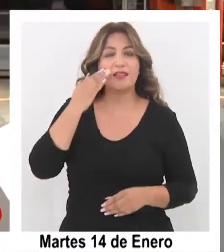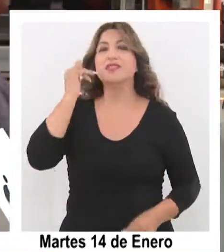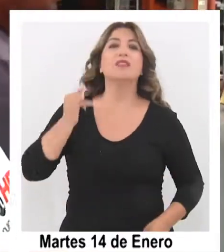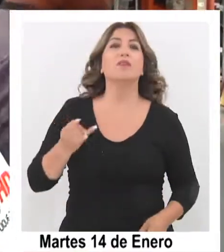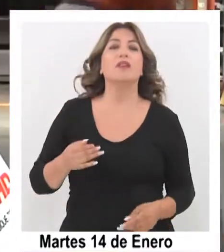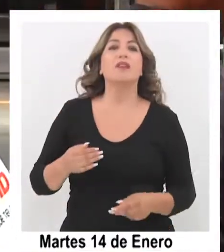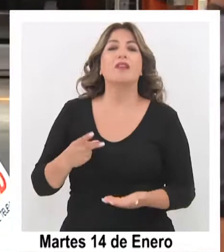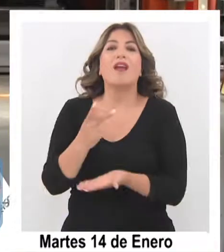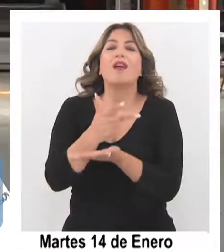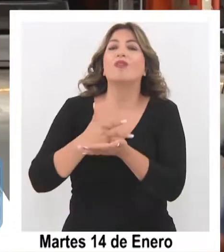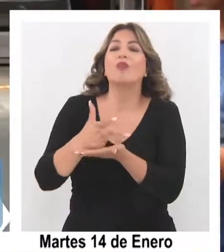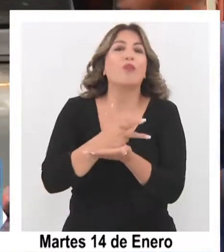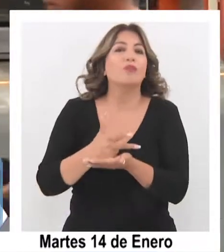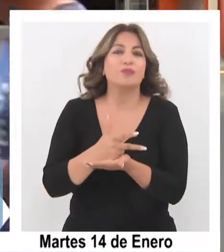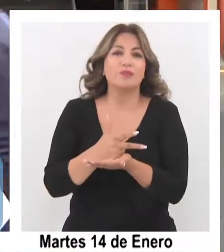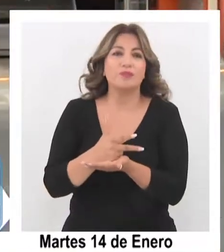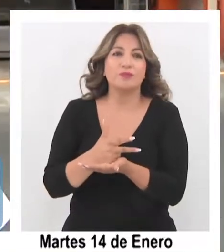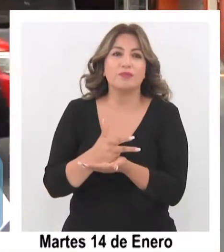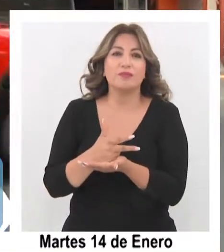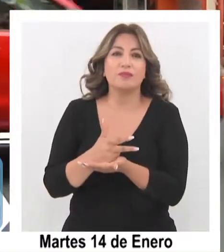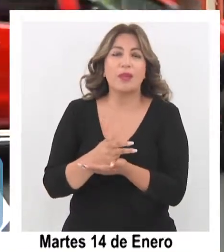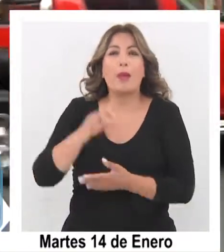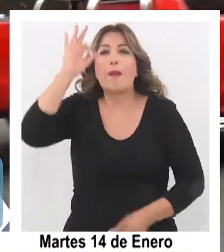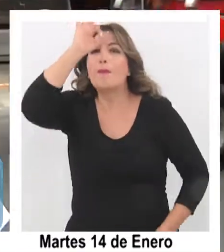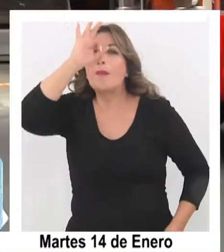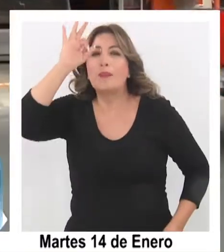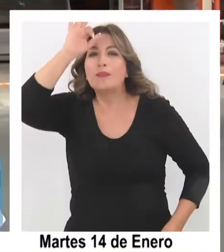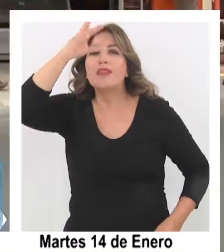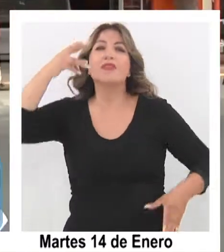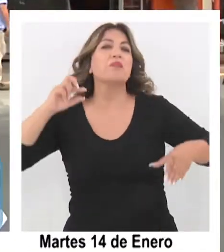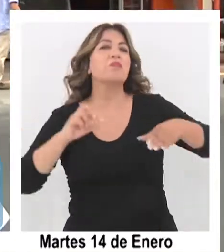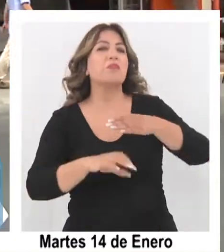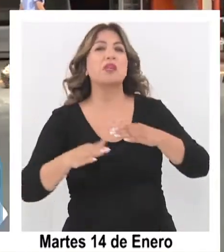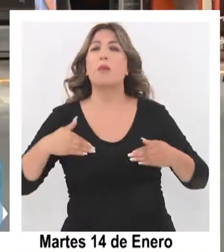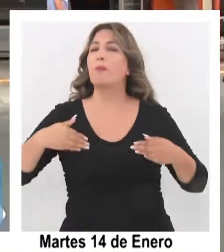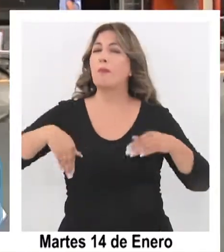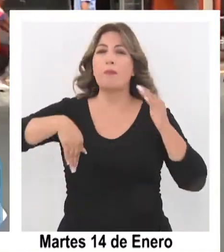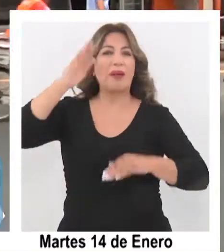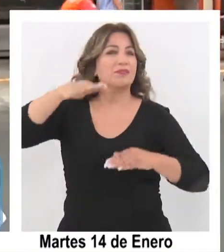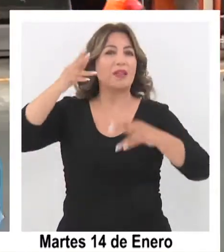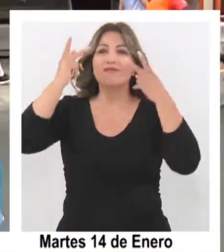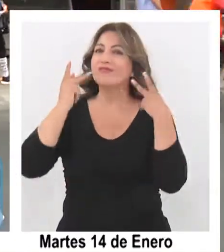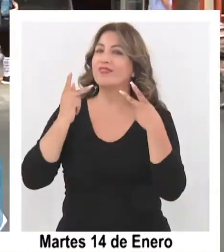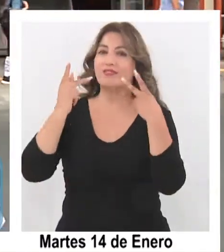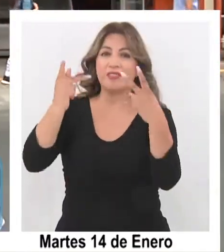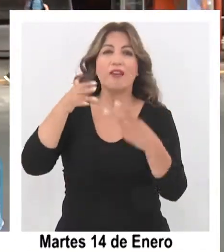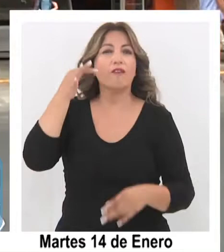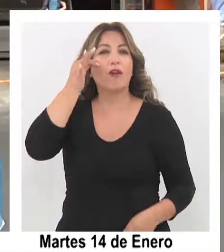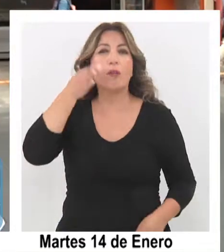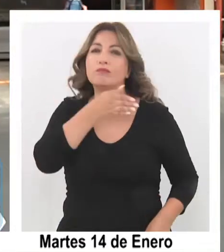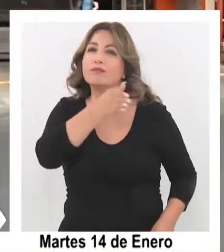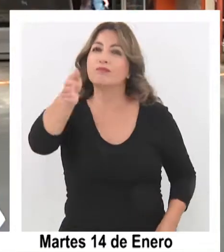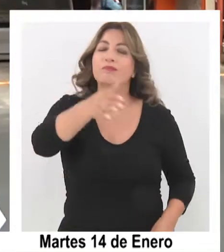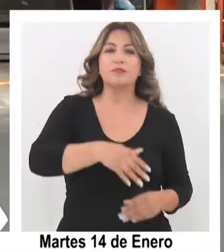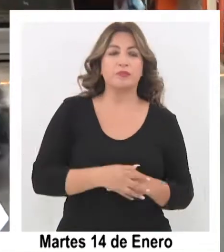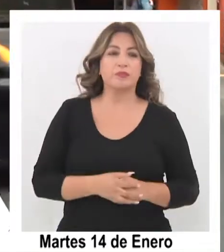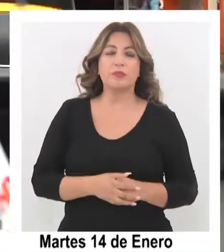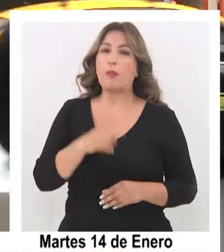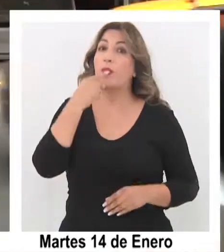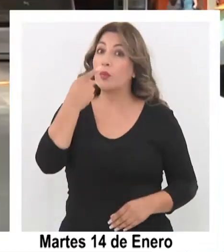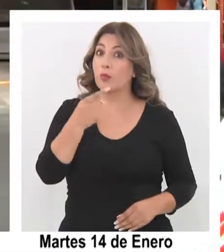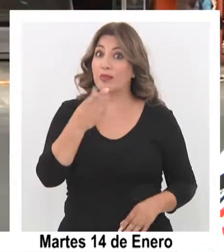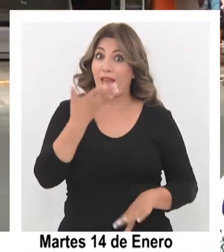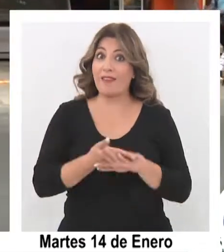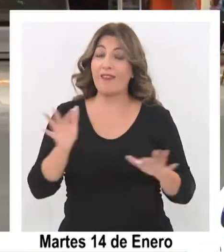lugares como La Huayca, Pica, Miña también a veces. Son los que más recurrentemente visitamos.